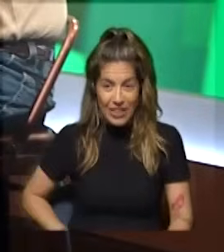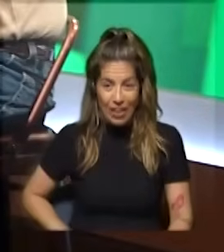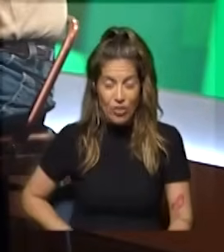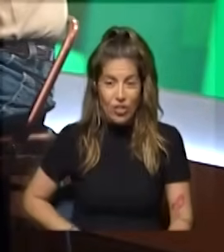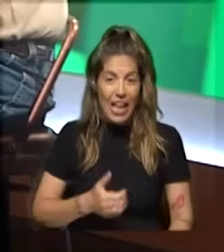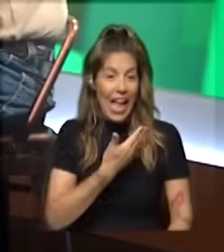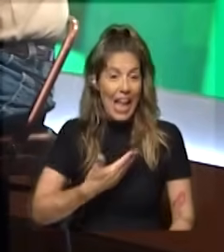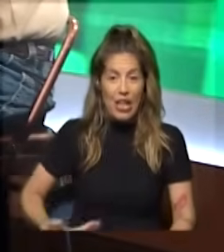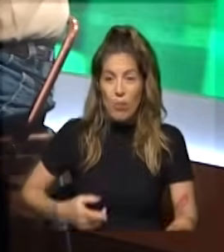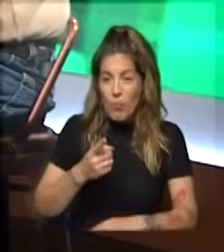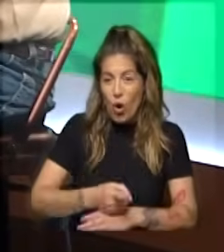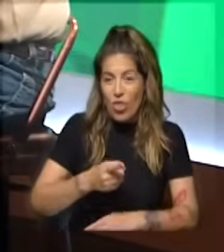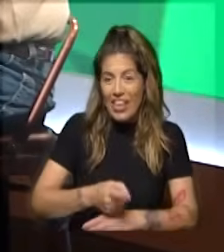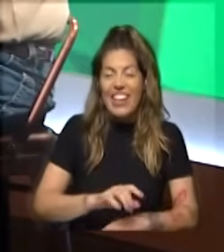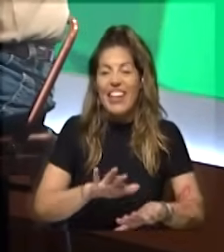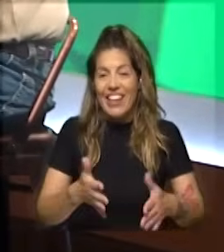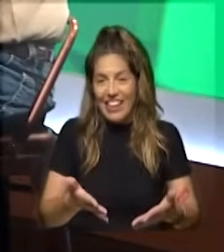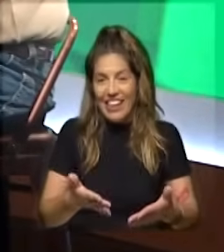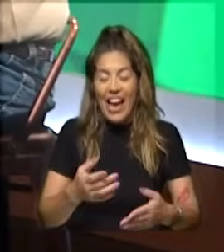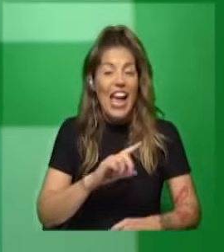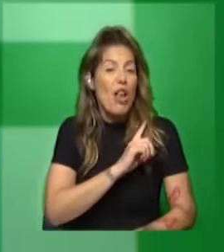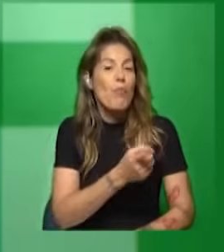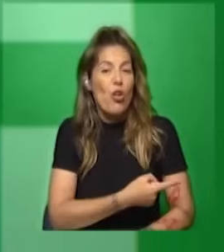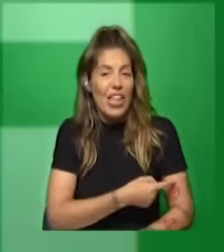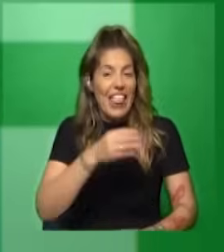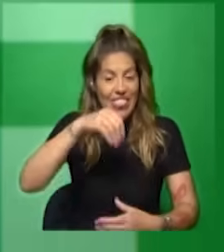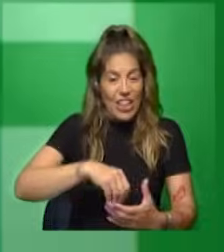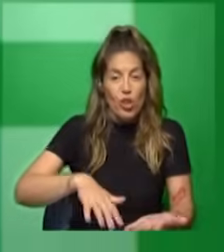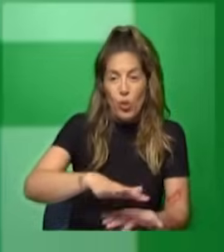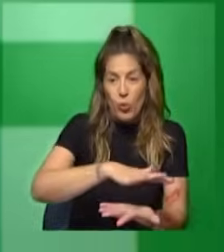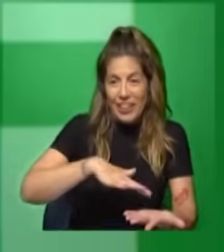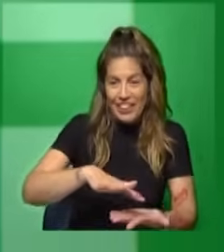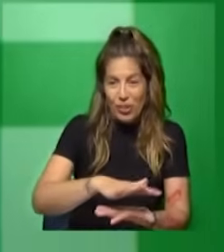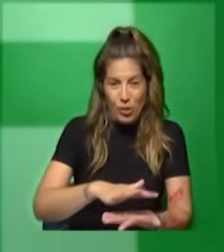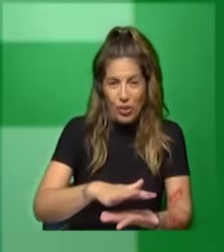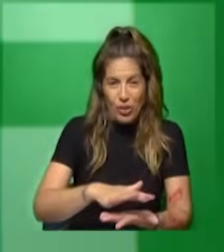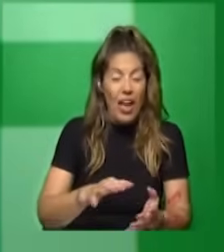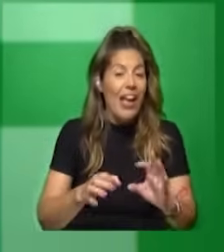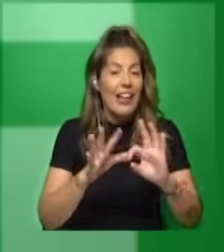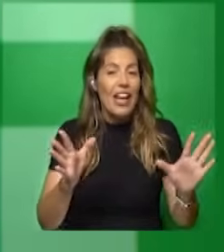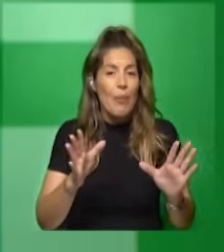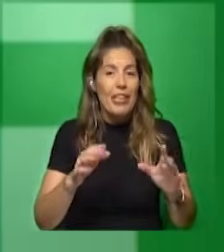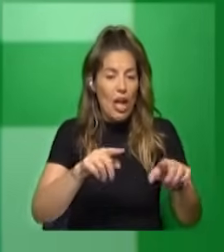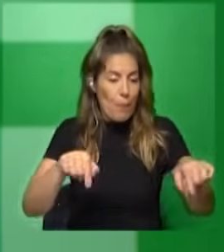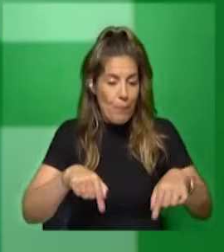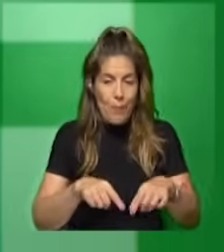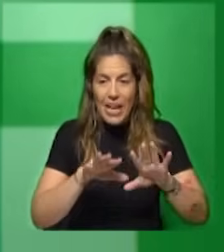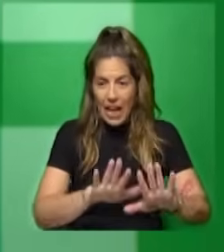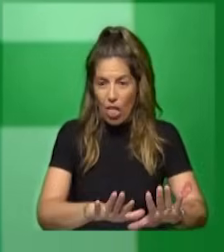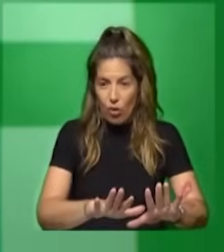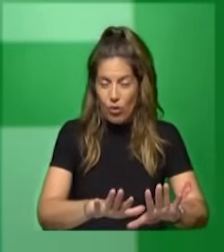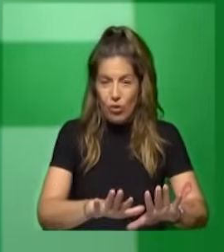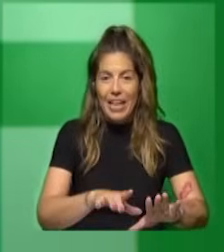soberanía era la definición del poder dentro de un territorio claramente demarcado. Y con